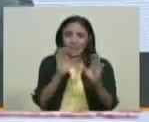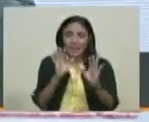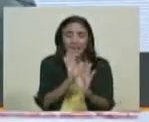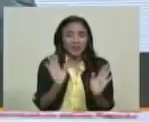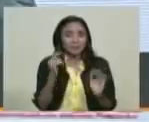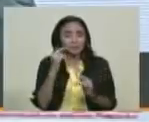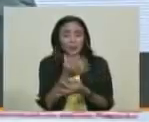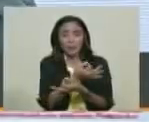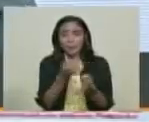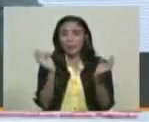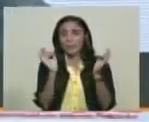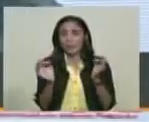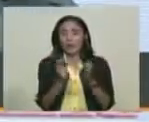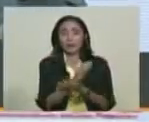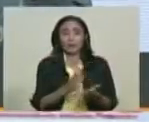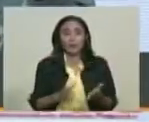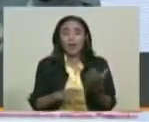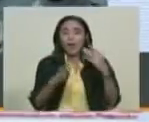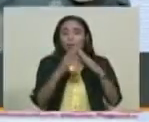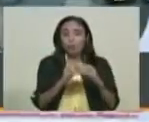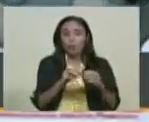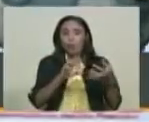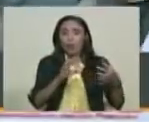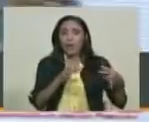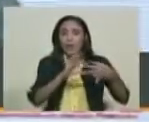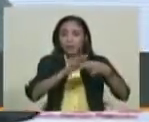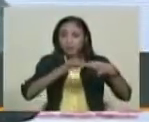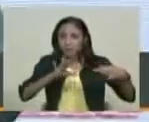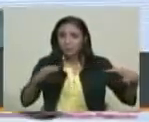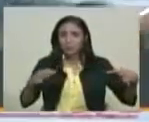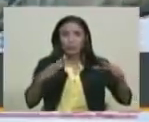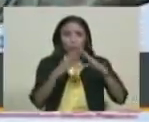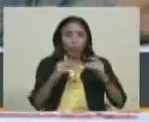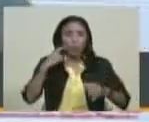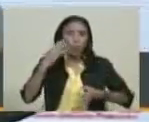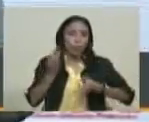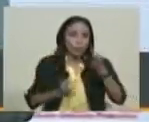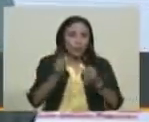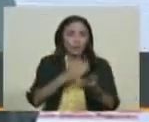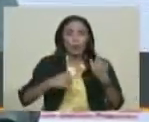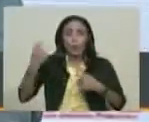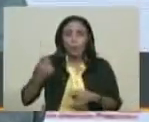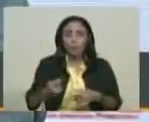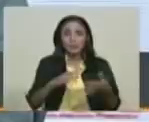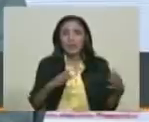perfecta armonía orgánica desde el punto de vista jurídico, judicial.